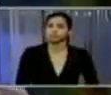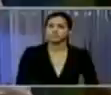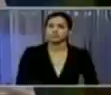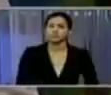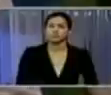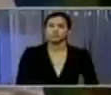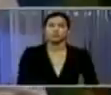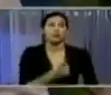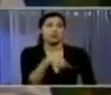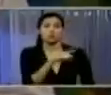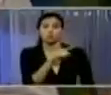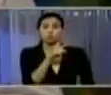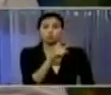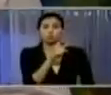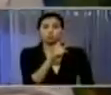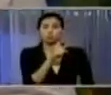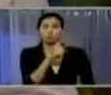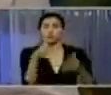Ellos propusieron